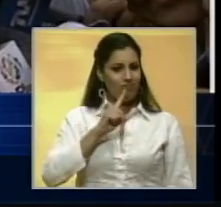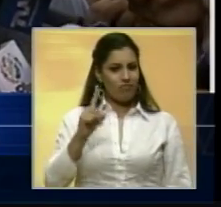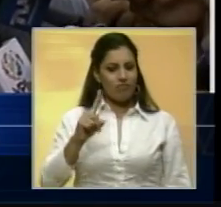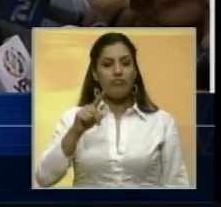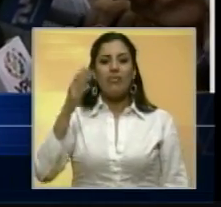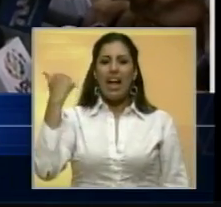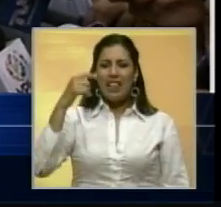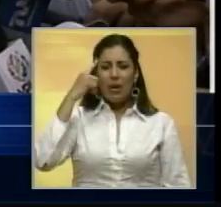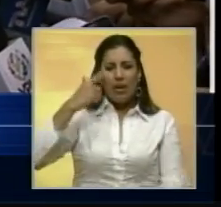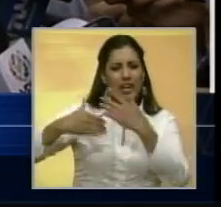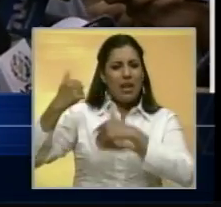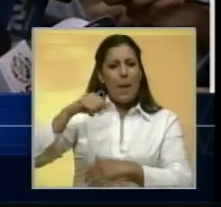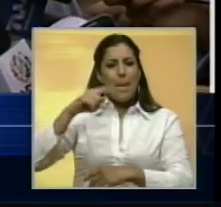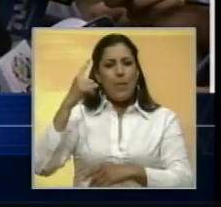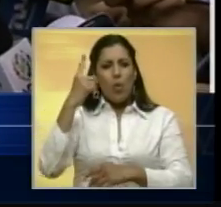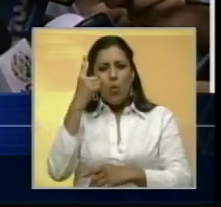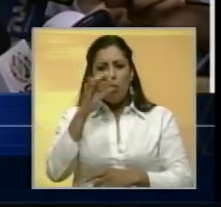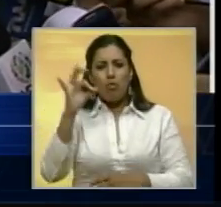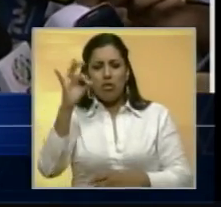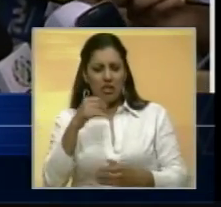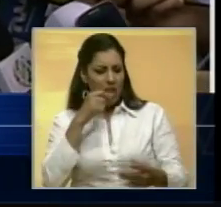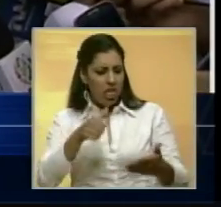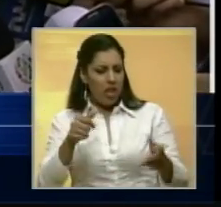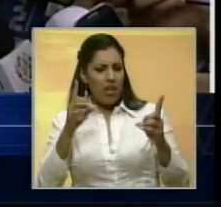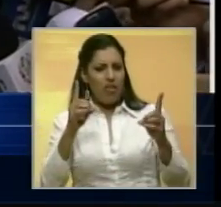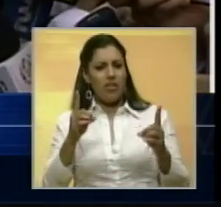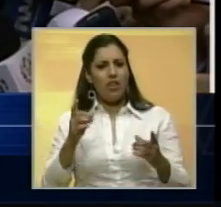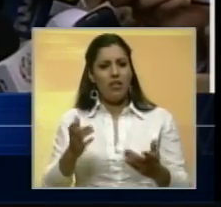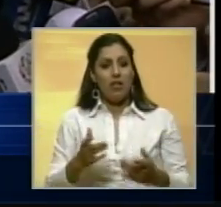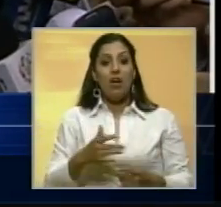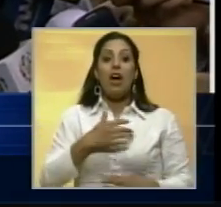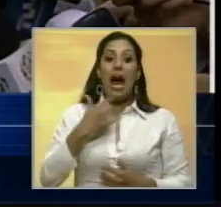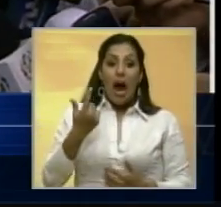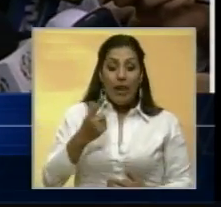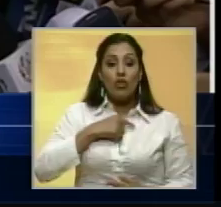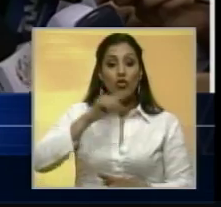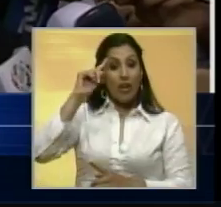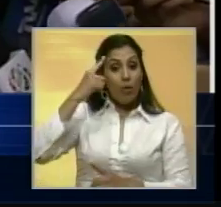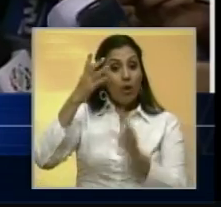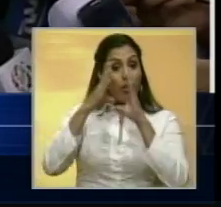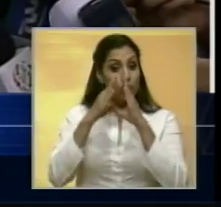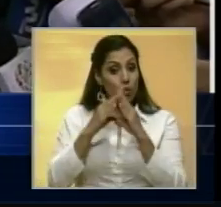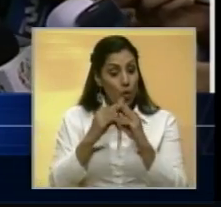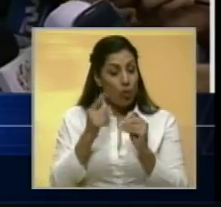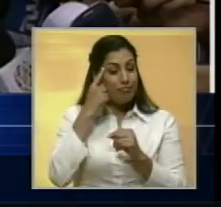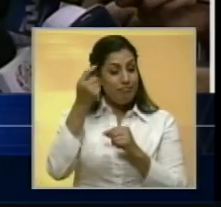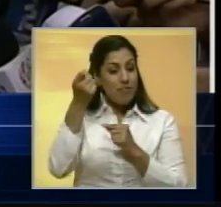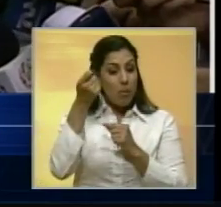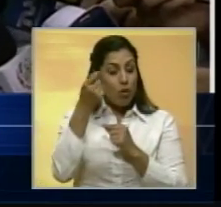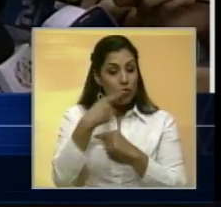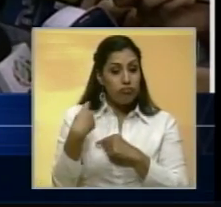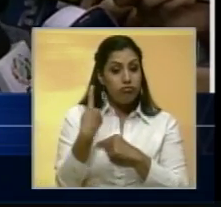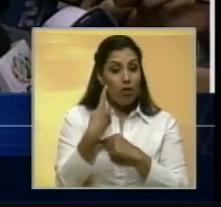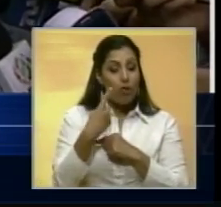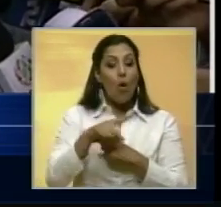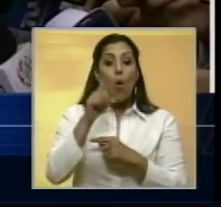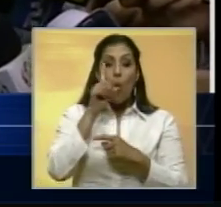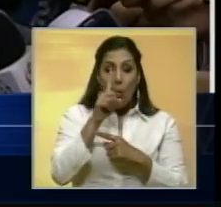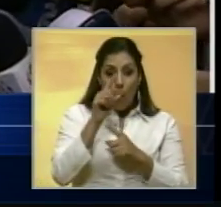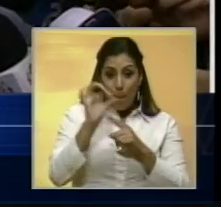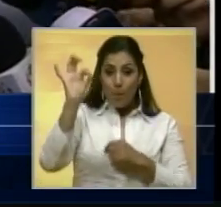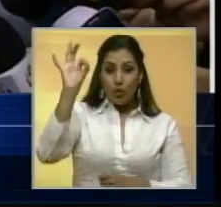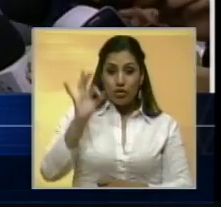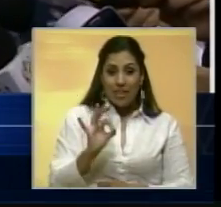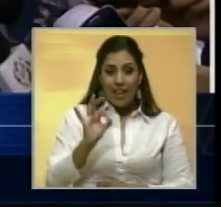como la del 1% en materia de condiciones. Recordemos todos, para el